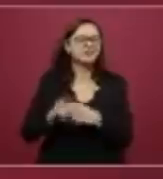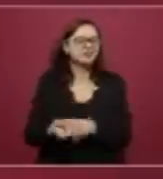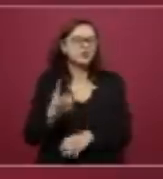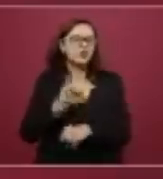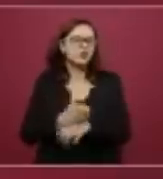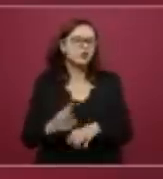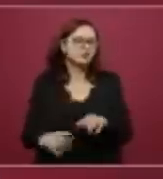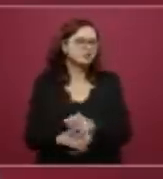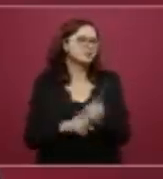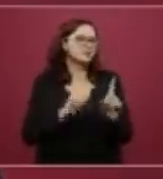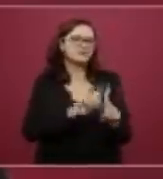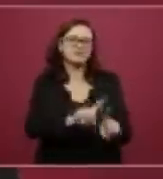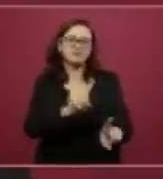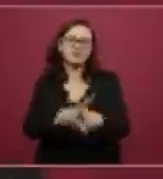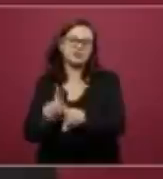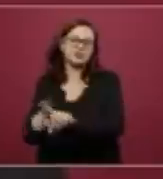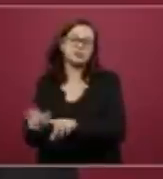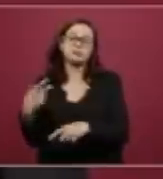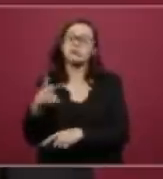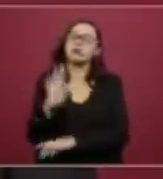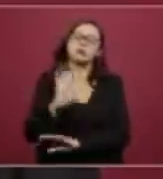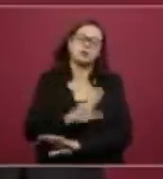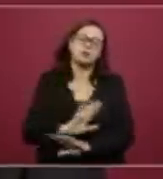nuestro símbolo. ¿Para qué